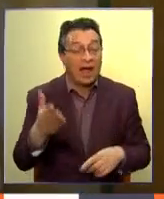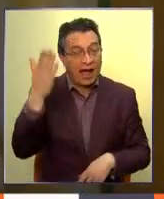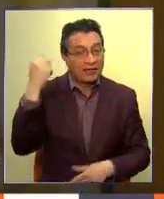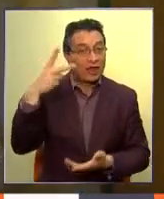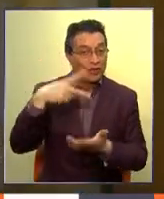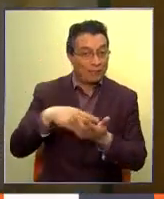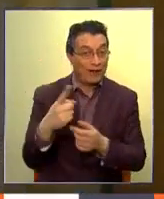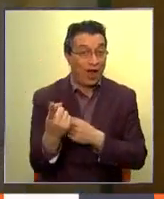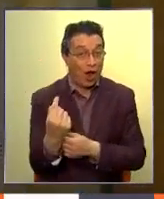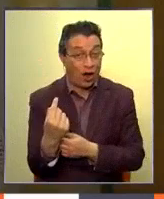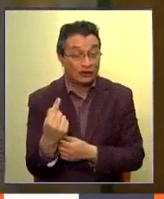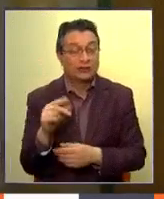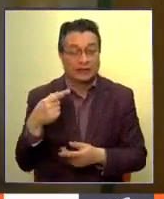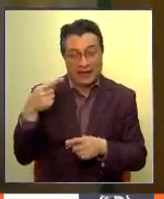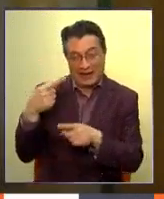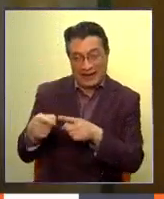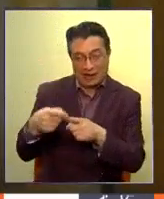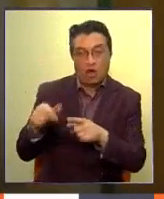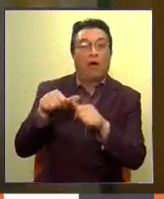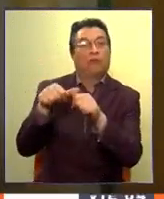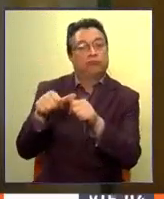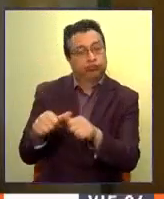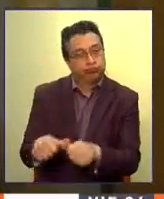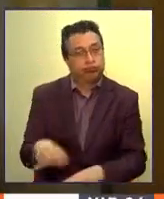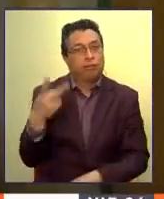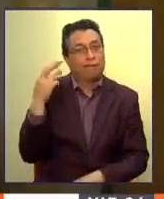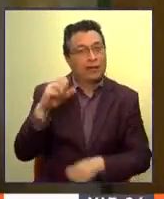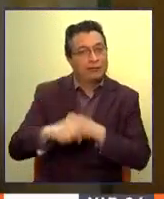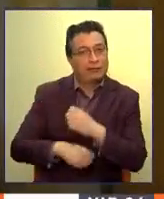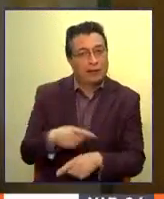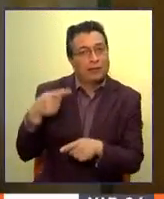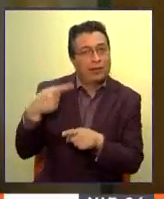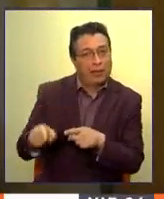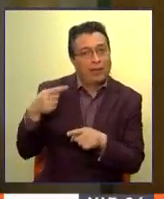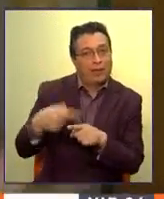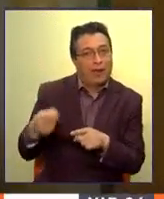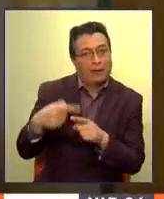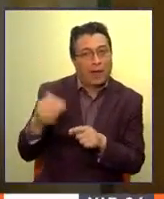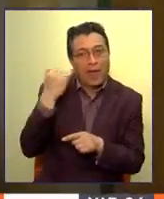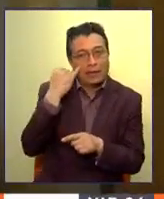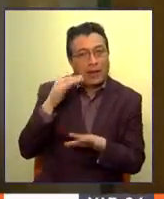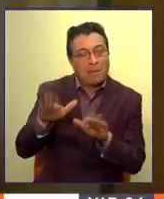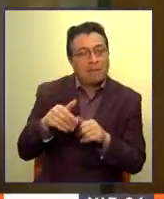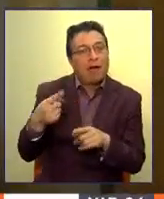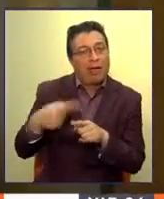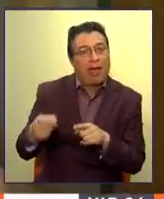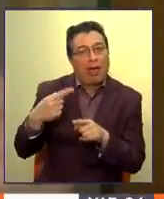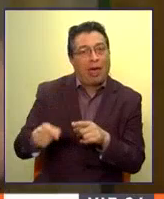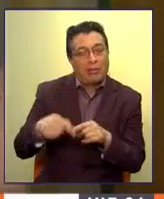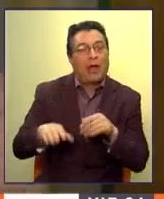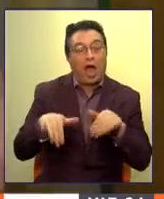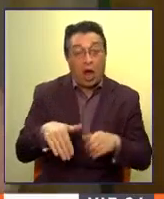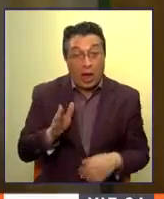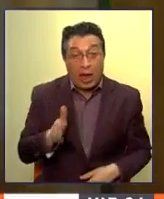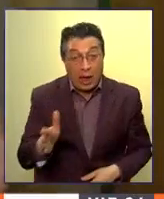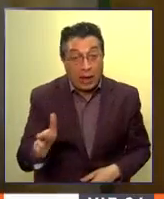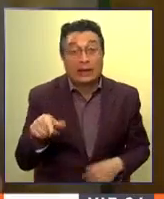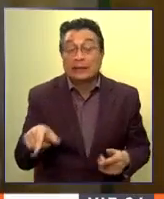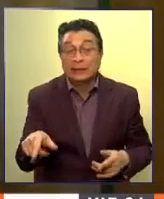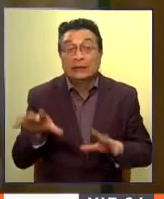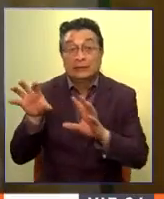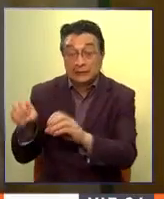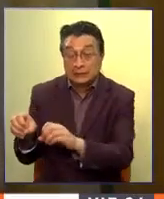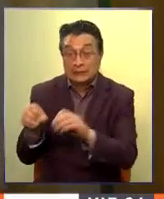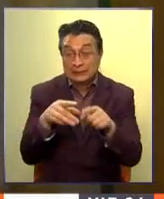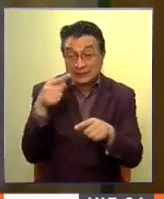2011, tomaba el crédito, uno se quedaba pegado los próximos 20 años con la misma tasa y el mismo banco. Lo que vamos a poder hacer ahora es pescar este crédito